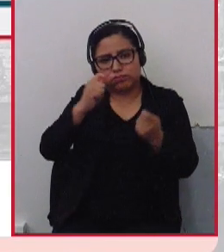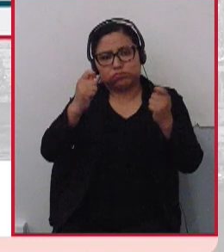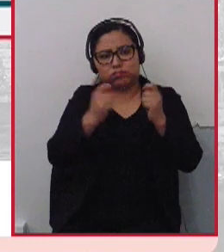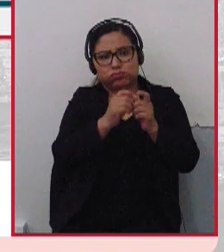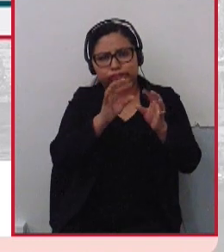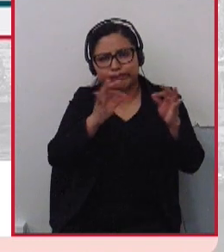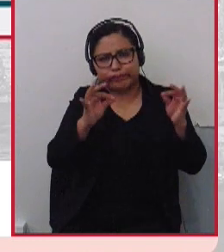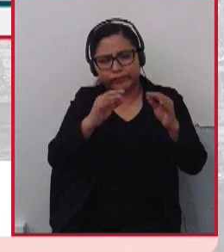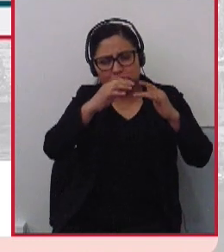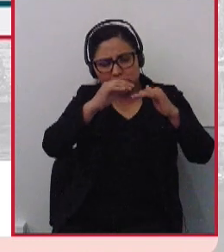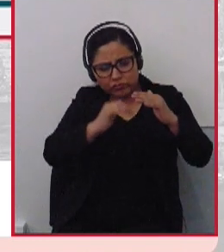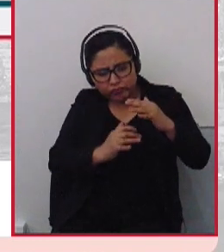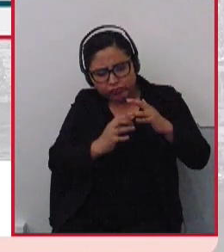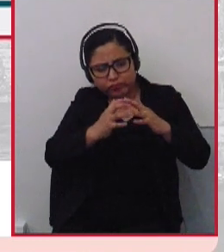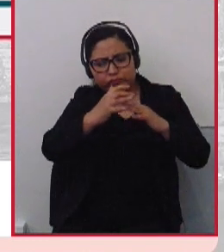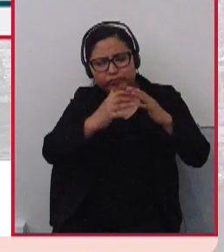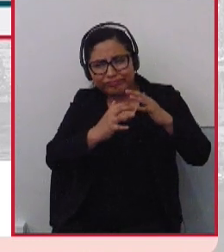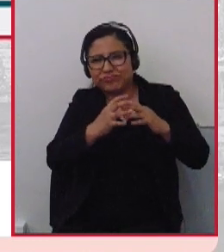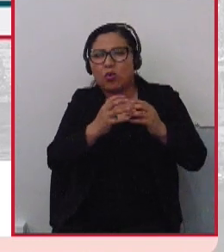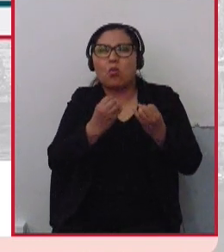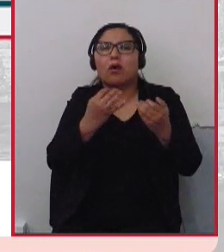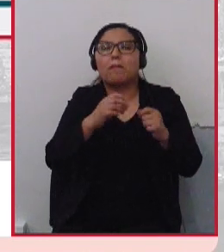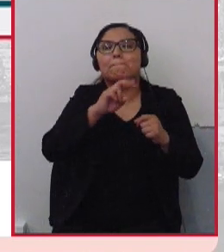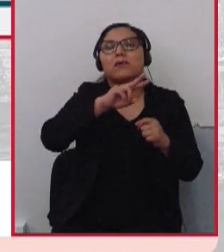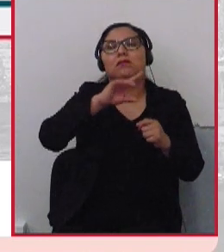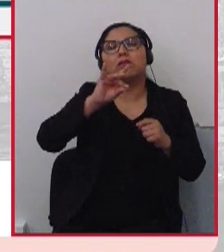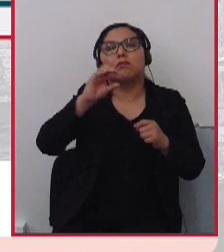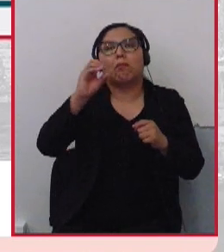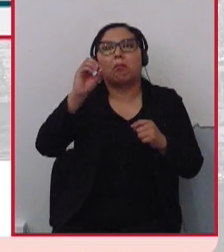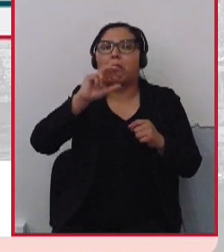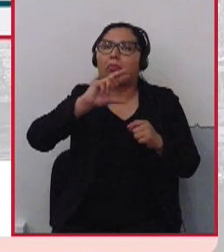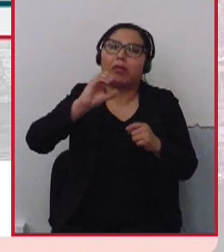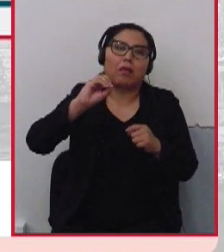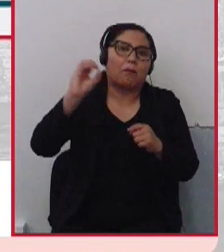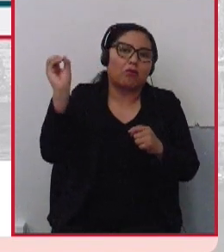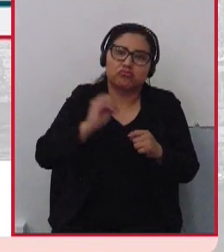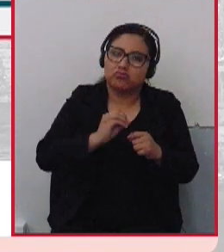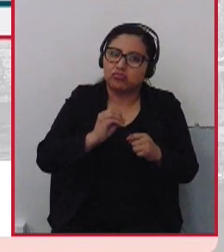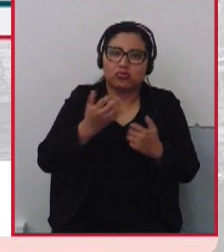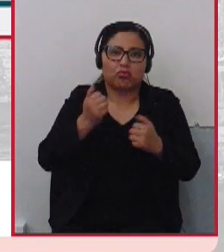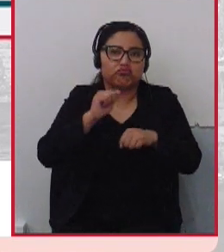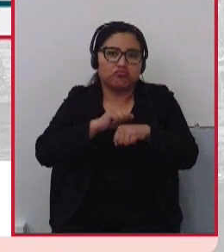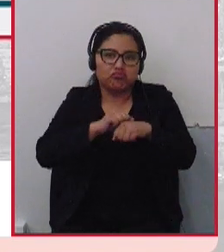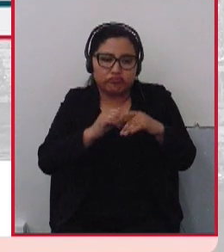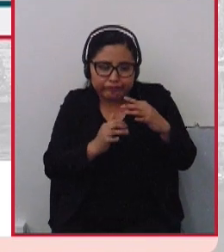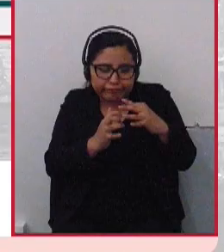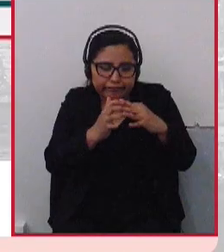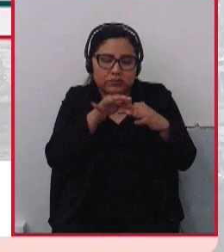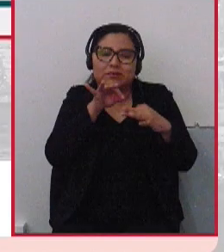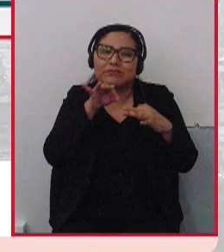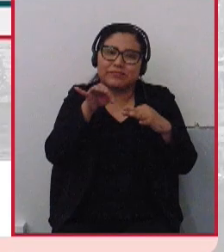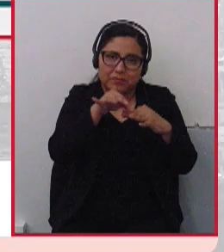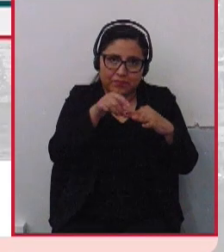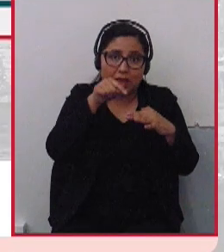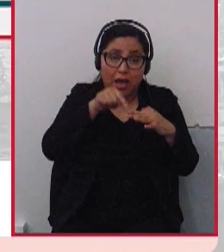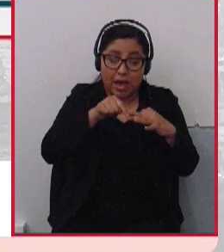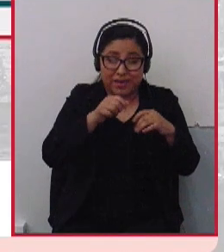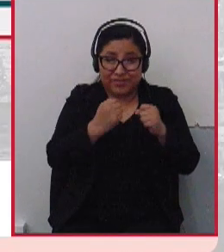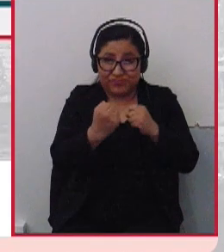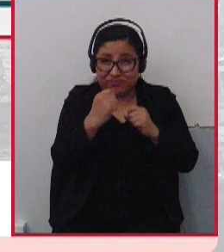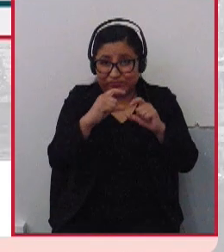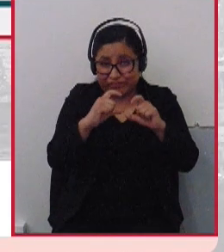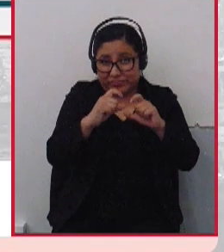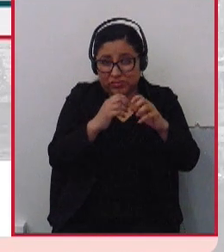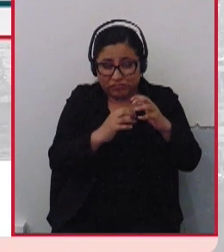tienes arcillas, trata de flotar entre 28 y 30% de sólidos. Esta celda, en las partículas gruesas,